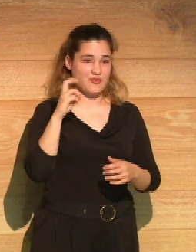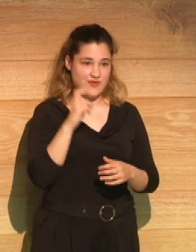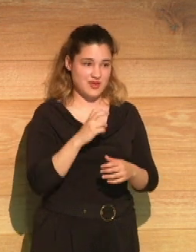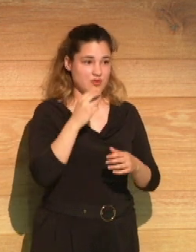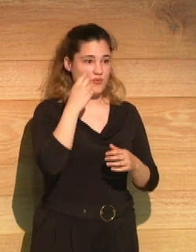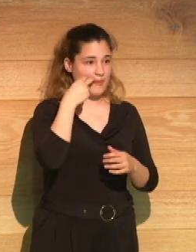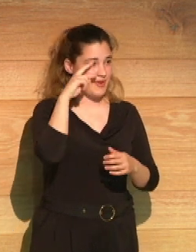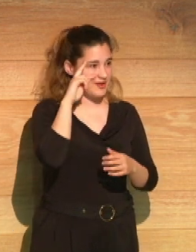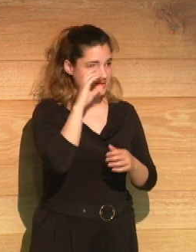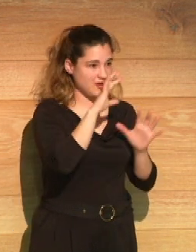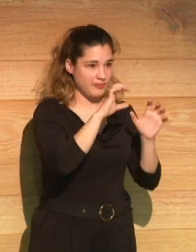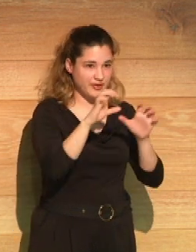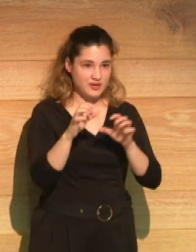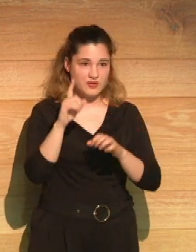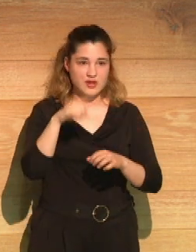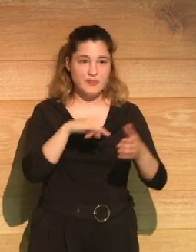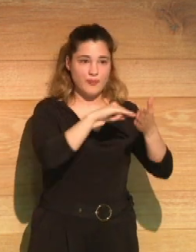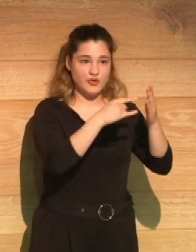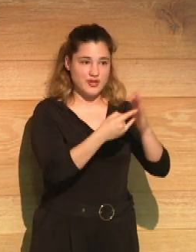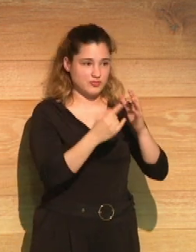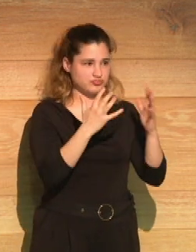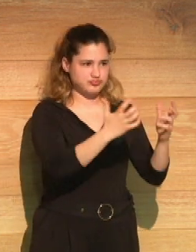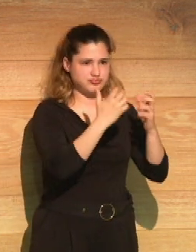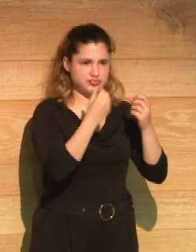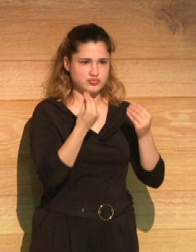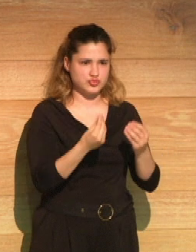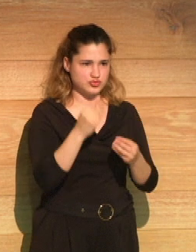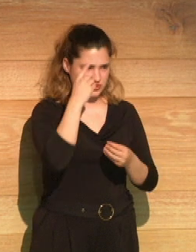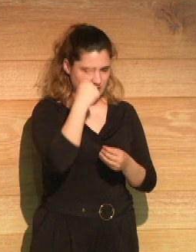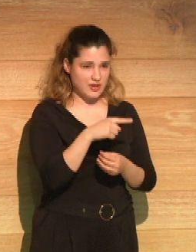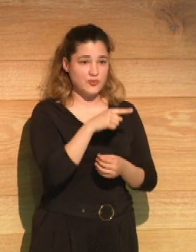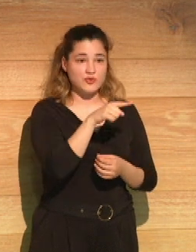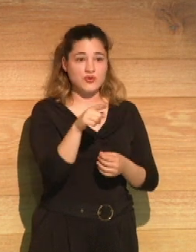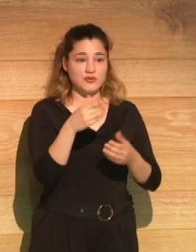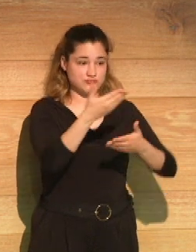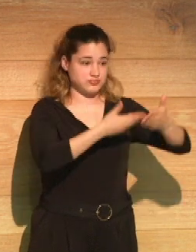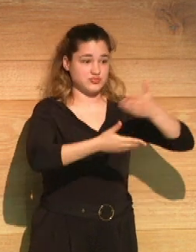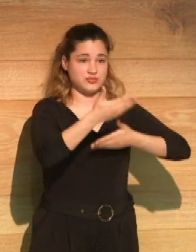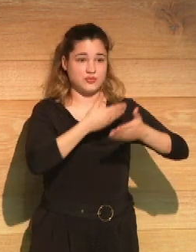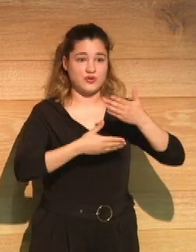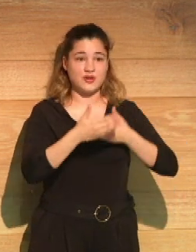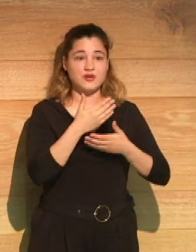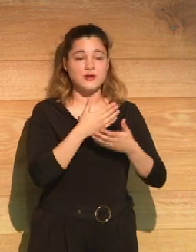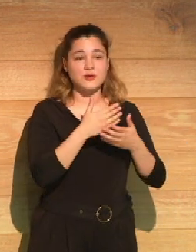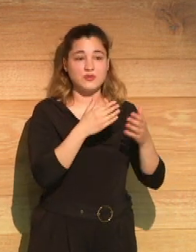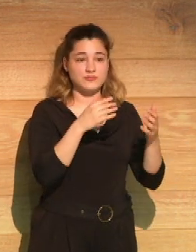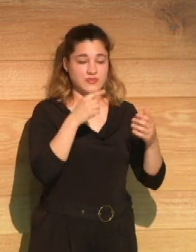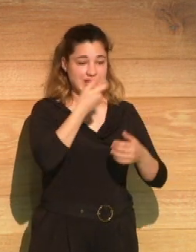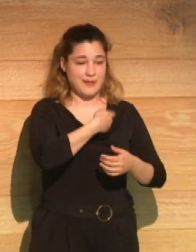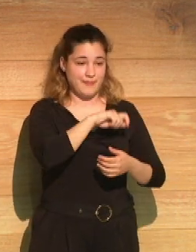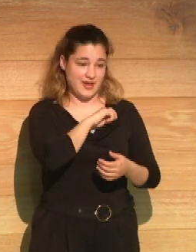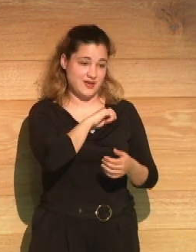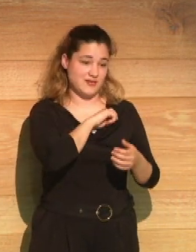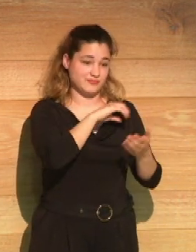hemos conocido proyectos exitosísimos, hemos aprendido muchísimo del intercambio con instituciones en España.